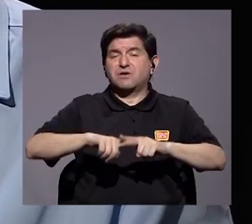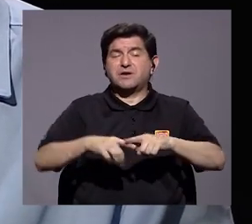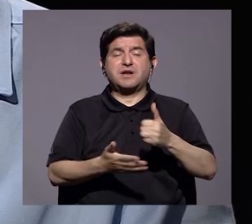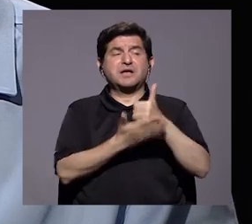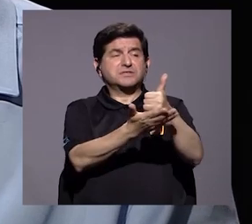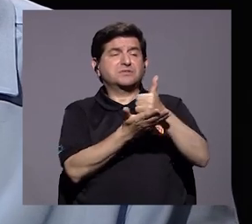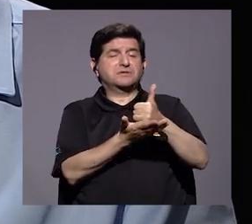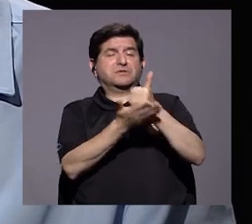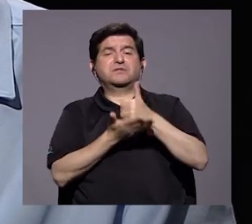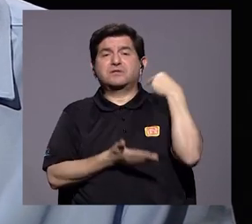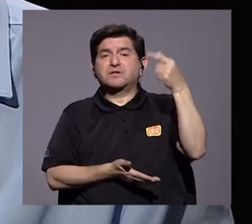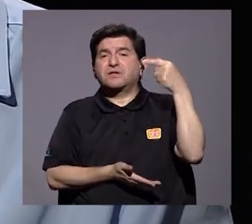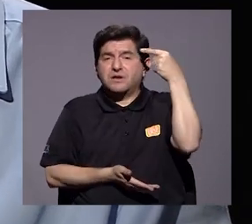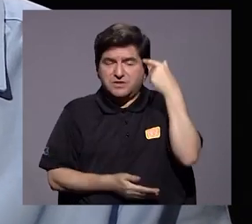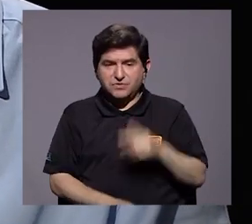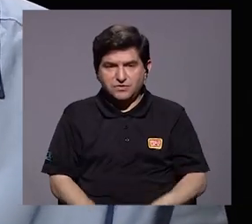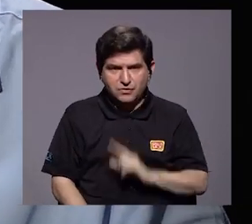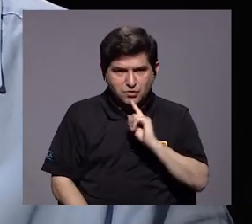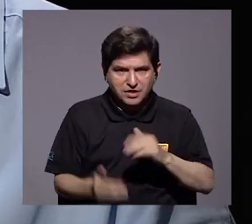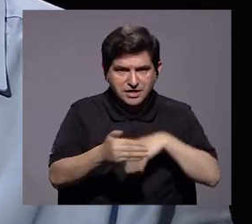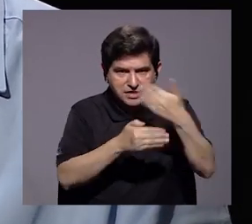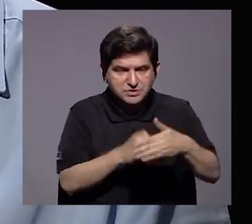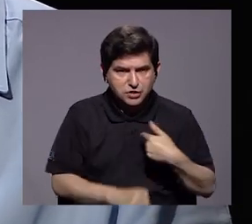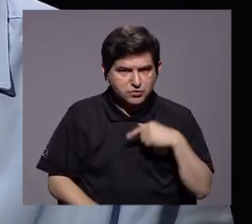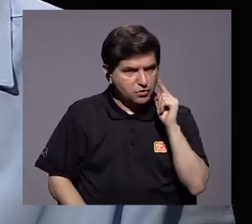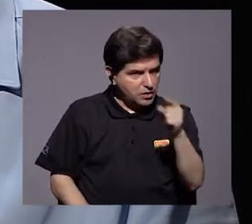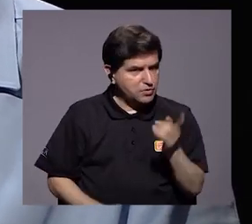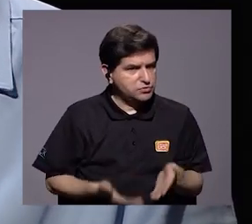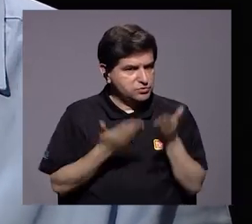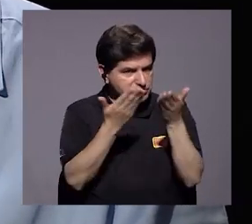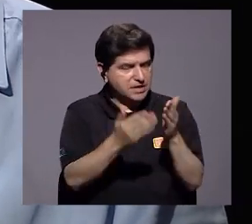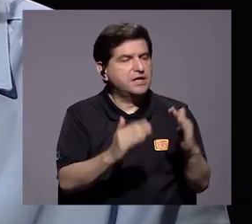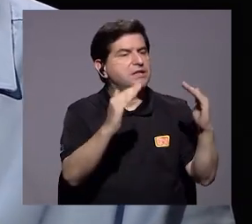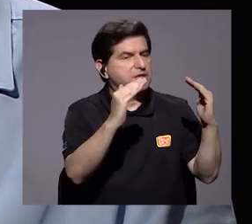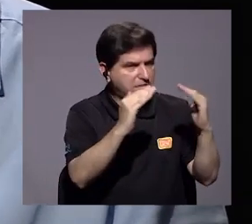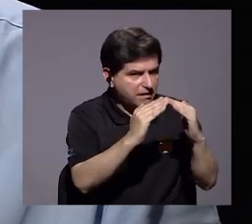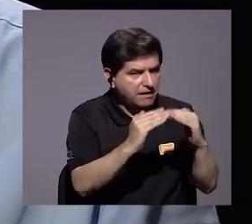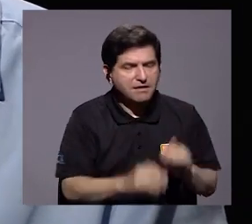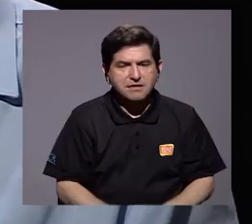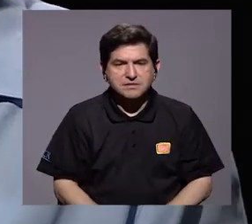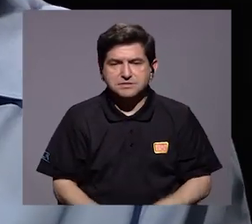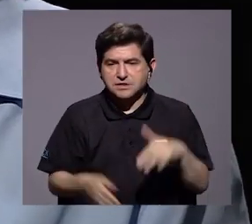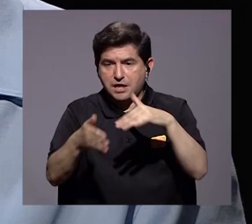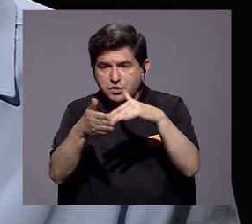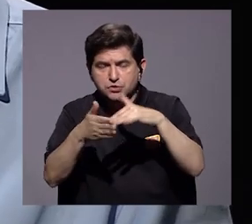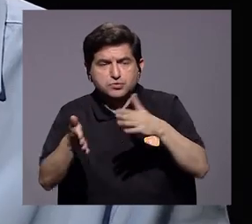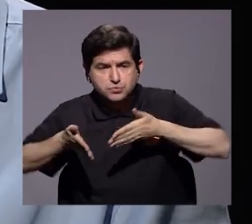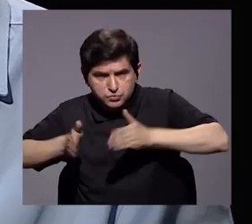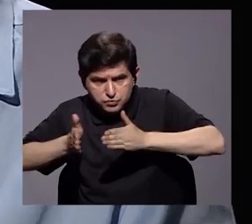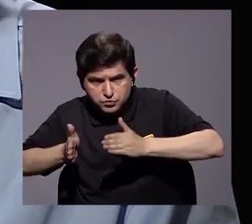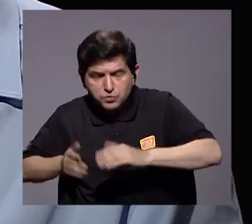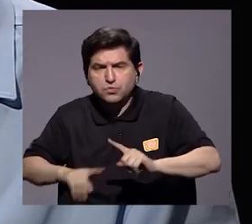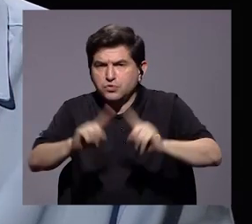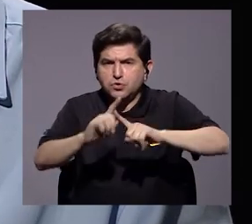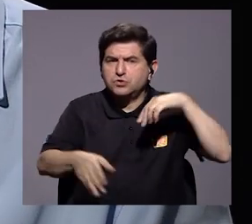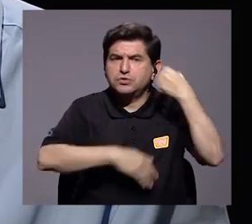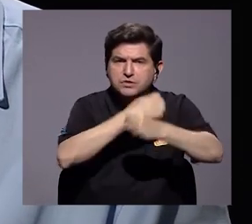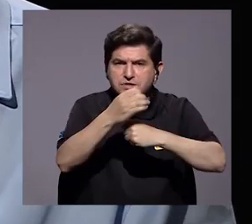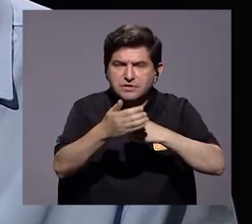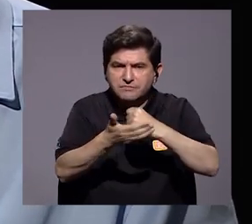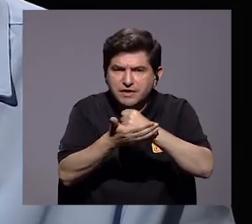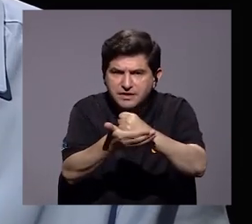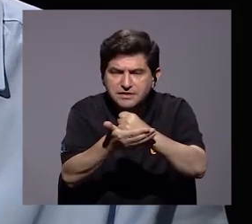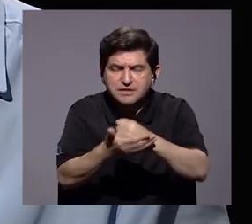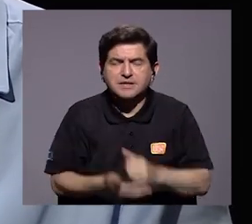dependiente de la ayuda estatal a la cual poder ir a decirle mire yo le da usted bono de vivienda becas para sus hijos y toda clase